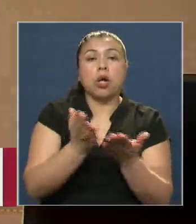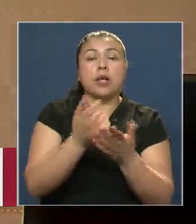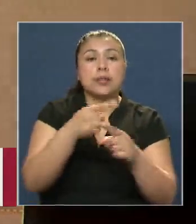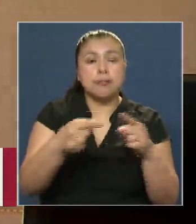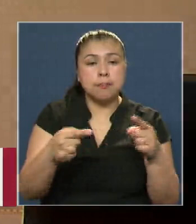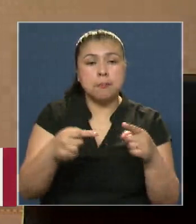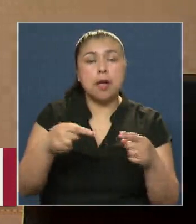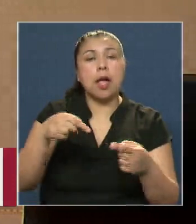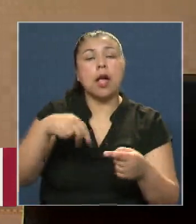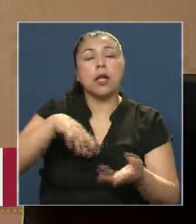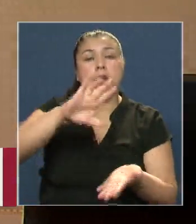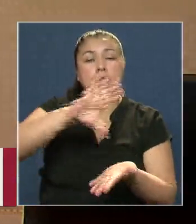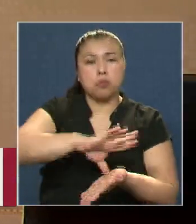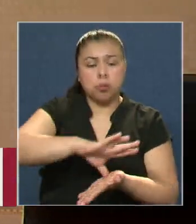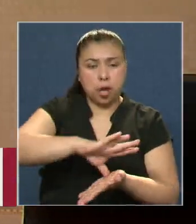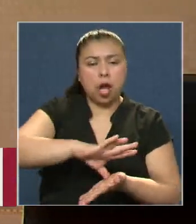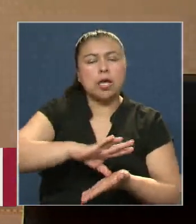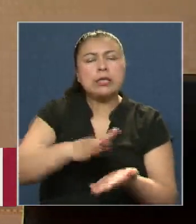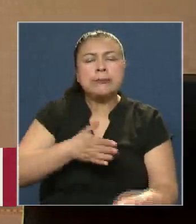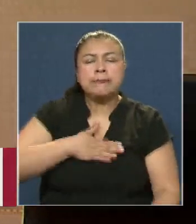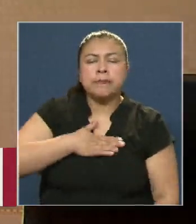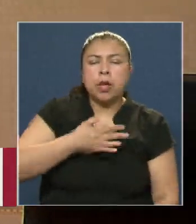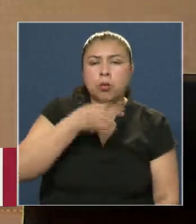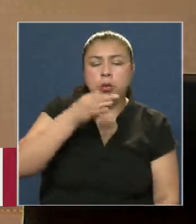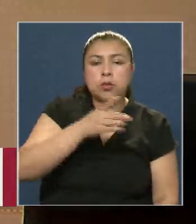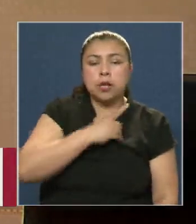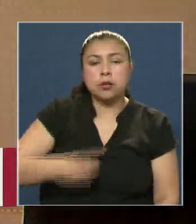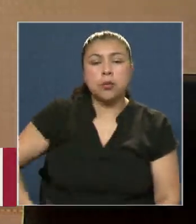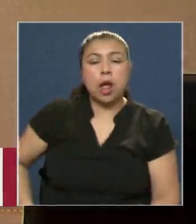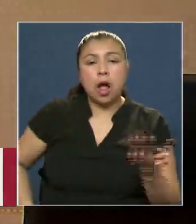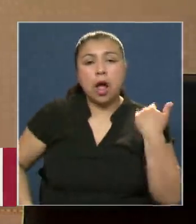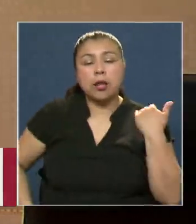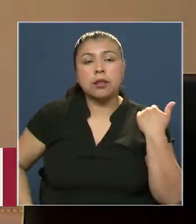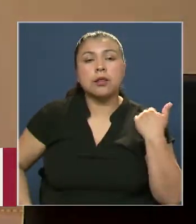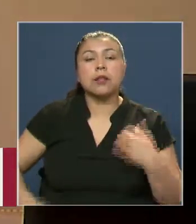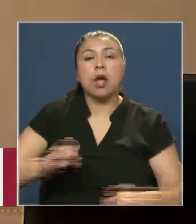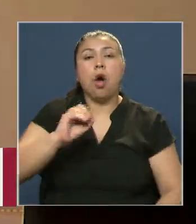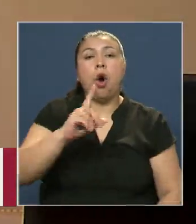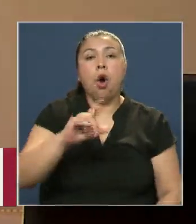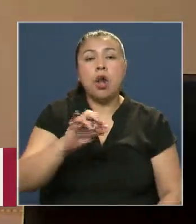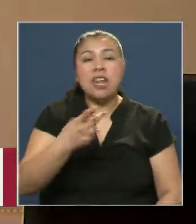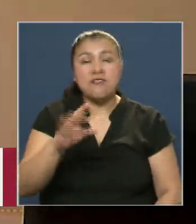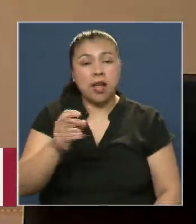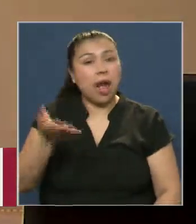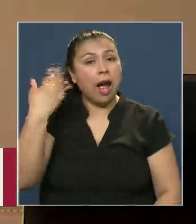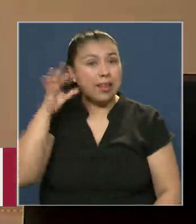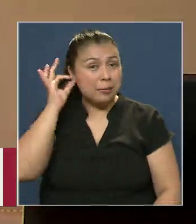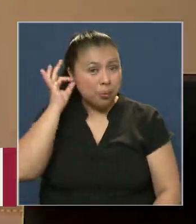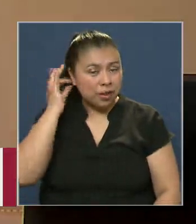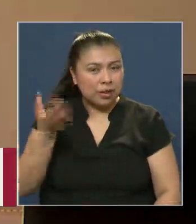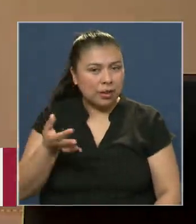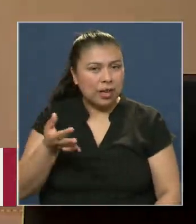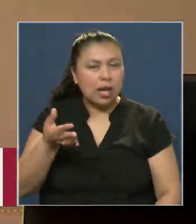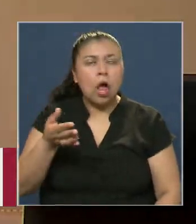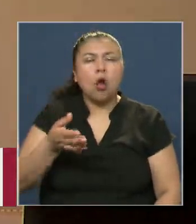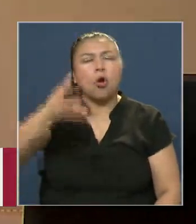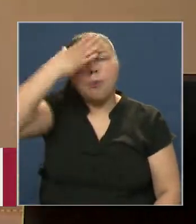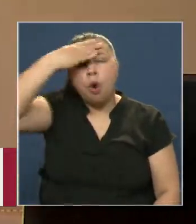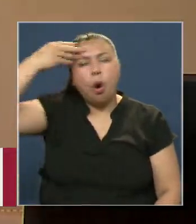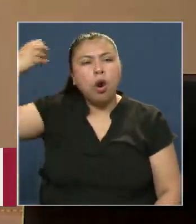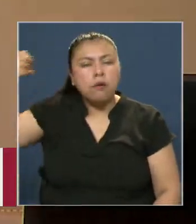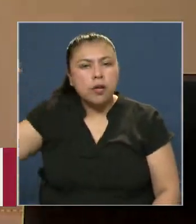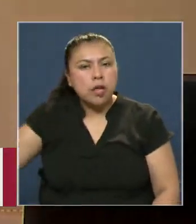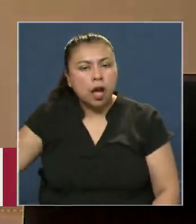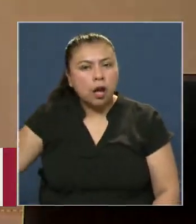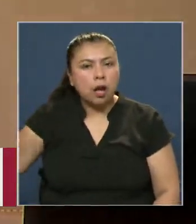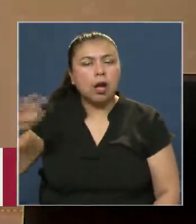país se siente absolutamente, como bien decía la diputada Olivera, invisibilizado. Están en una situación de vulnerabilidad y